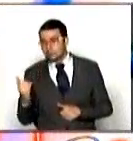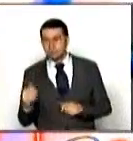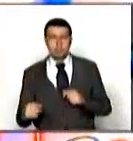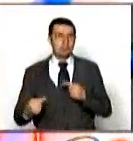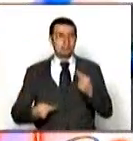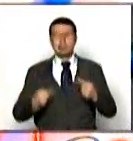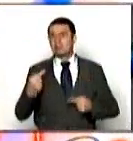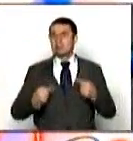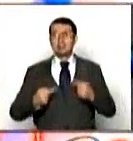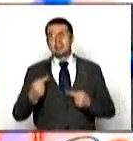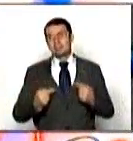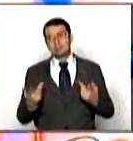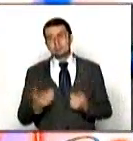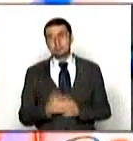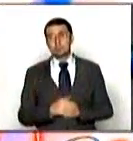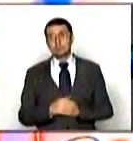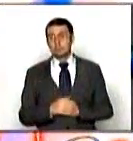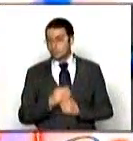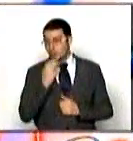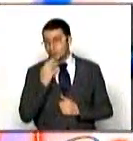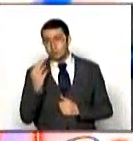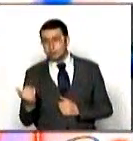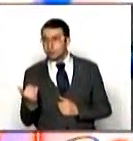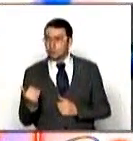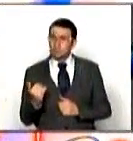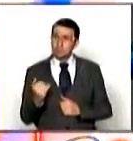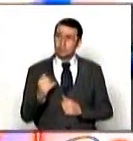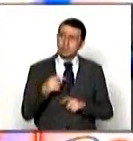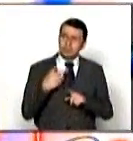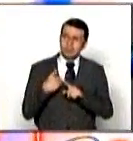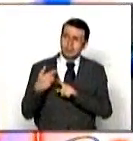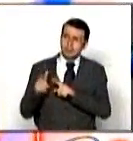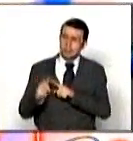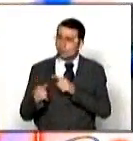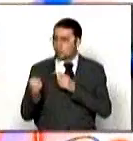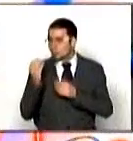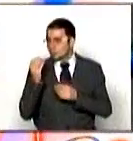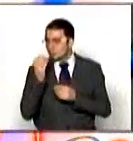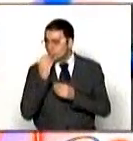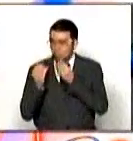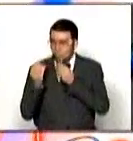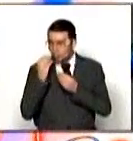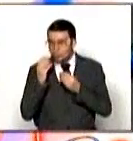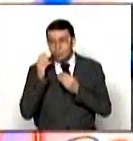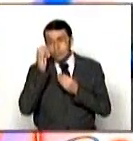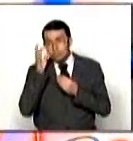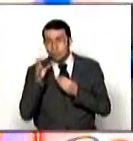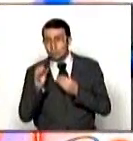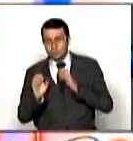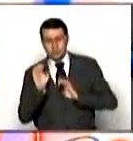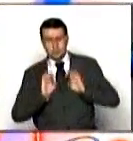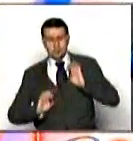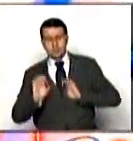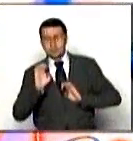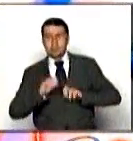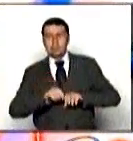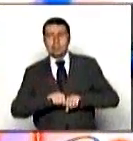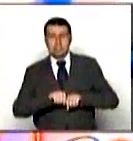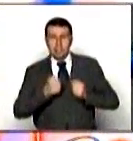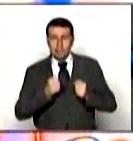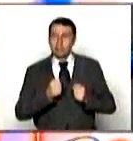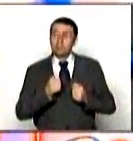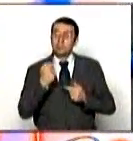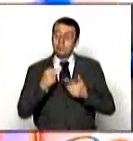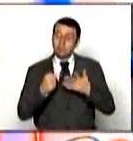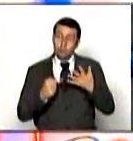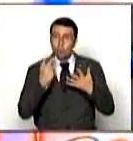inadecuada. Entonces, si vamos a enumerar los principales alimentos que vienen a alterar la respuesta inmunológica, podemos enumerarlos de una manera